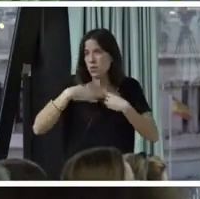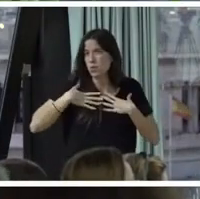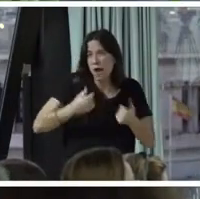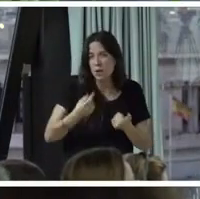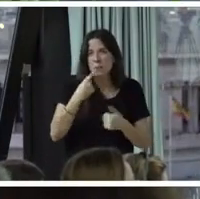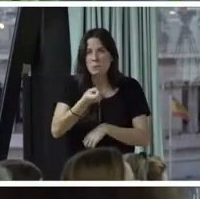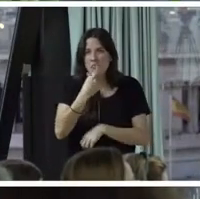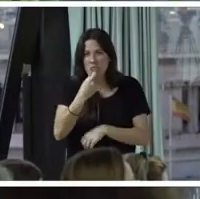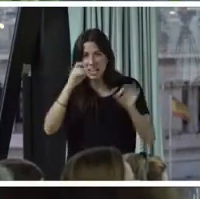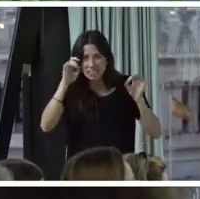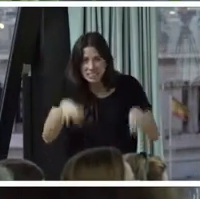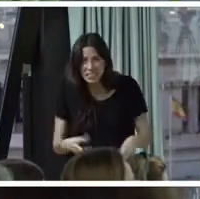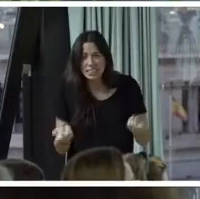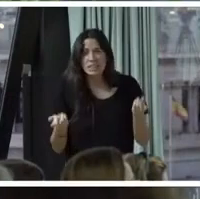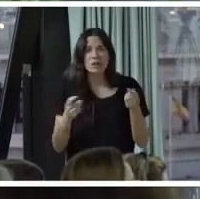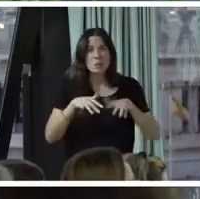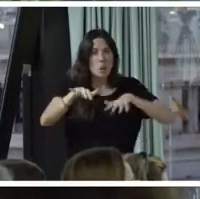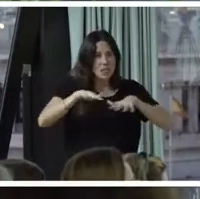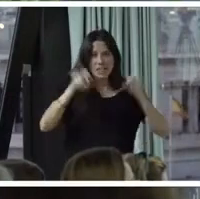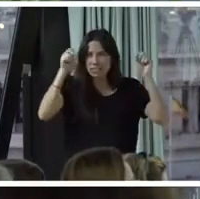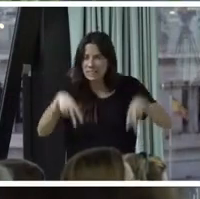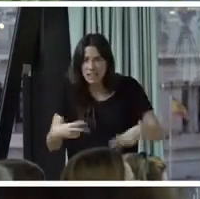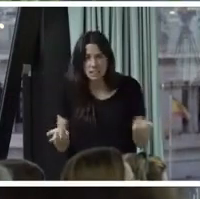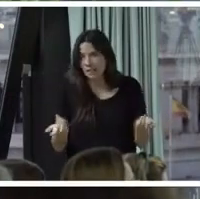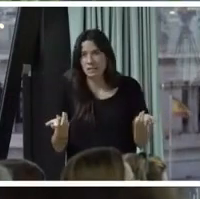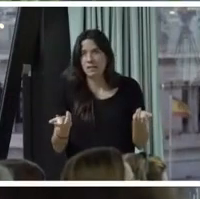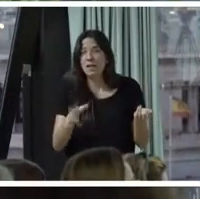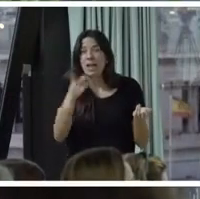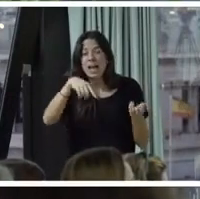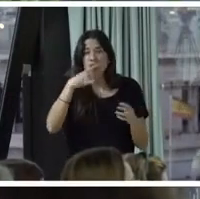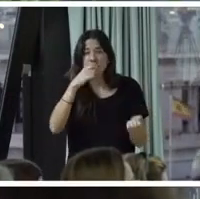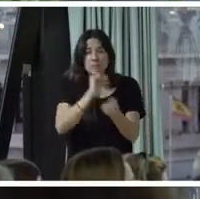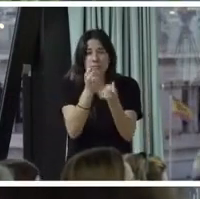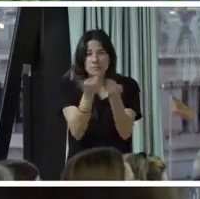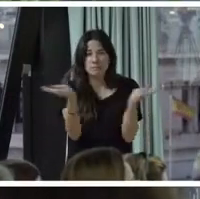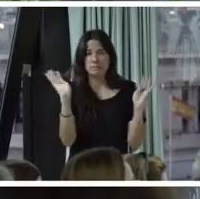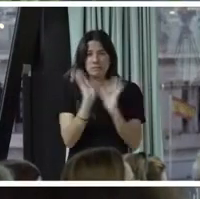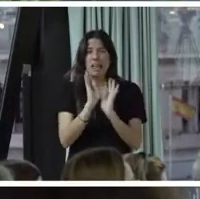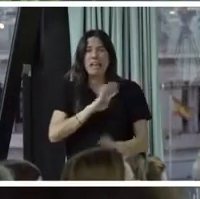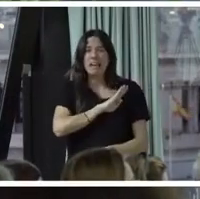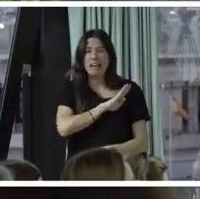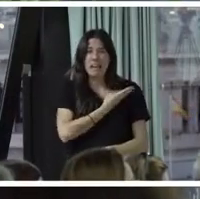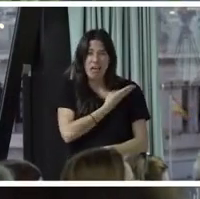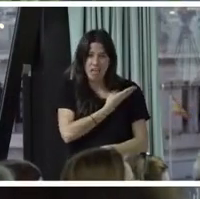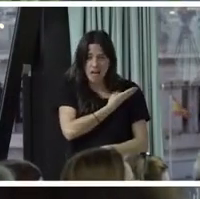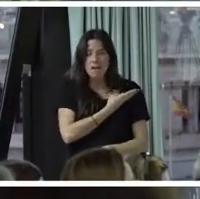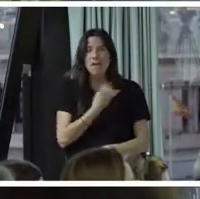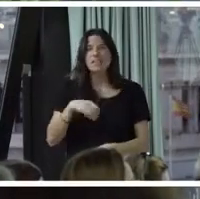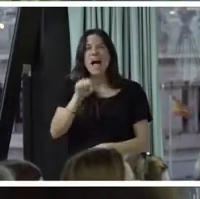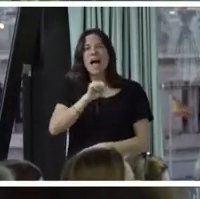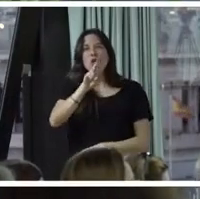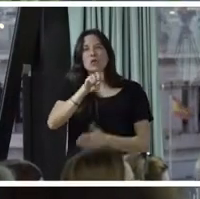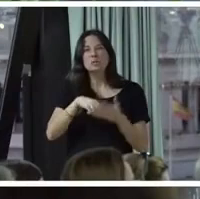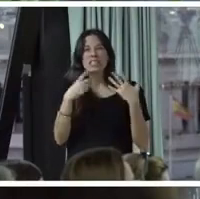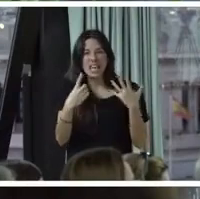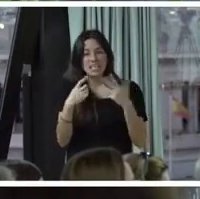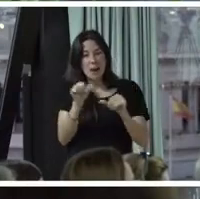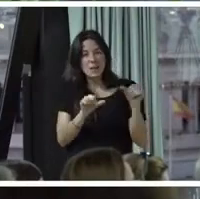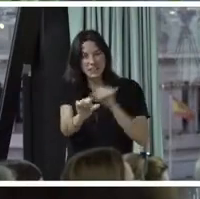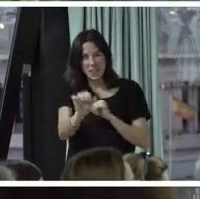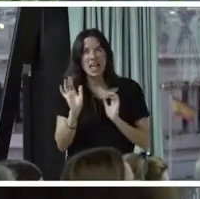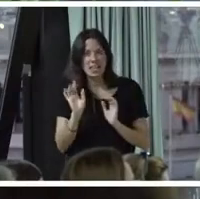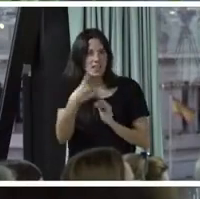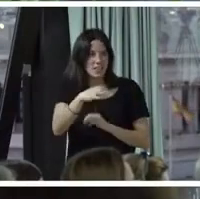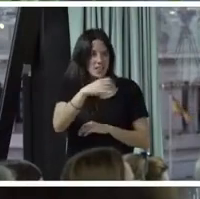sin medicinas sin movilidad y están encerrados en gaza desde el año 2006 hay que